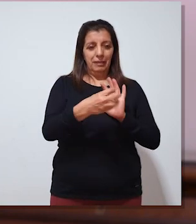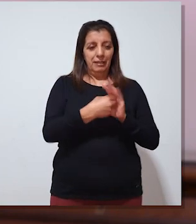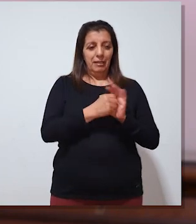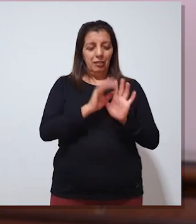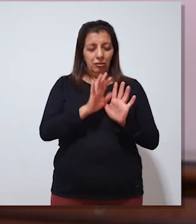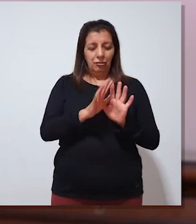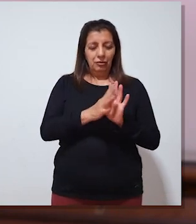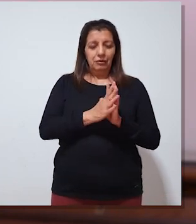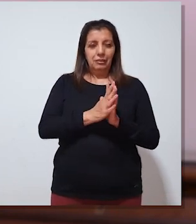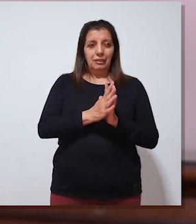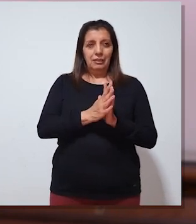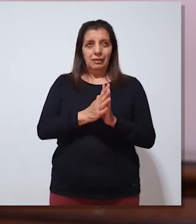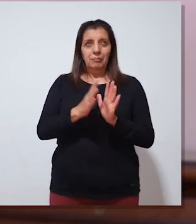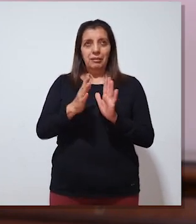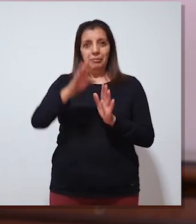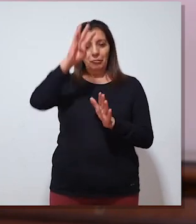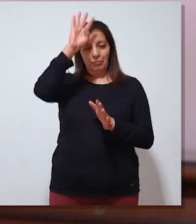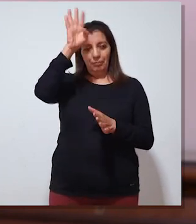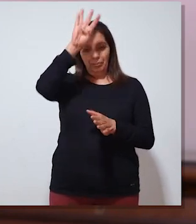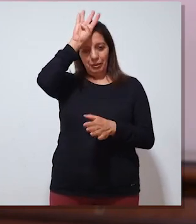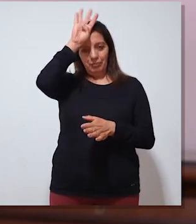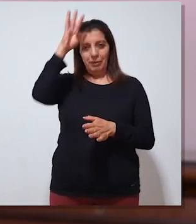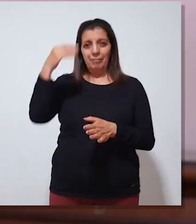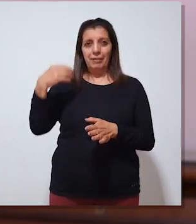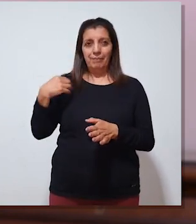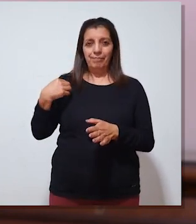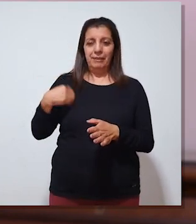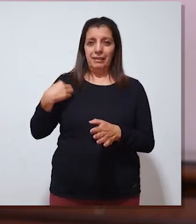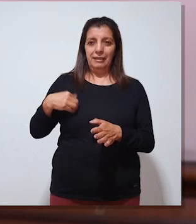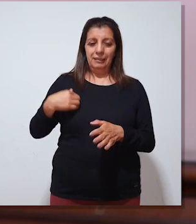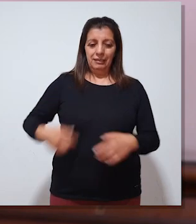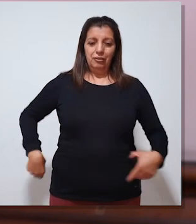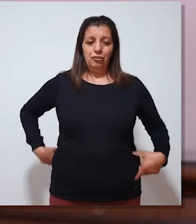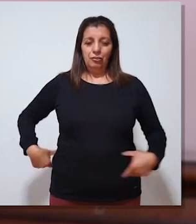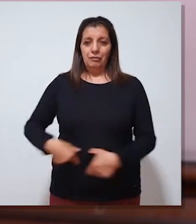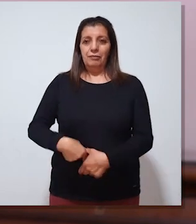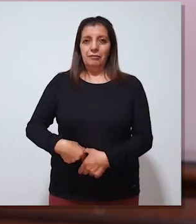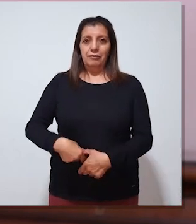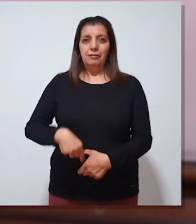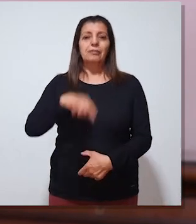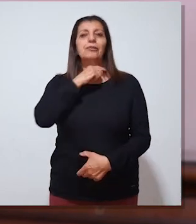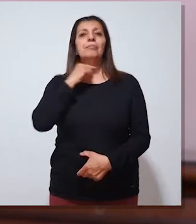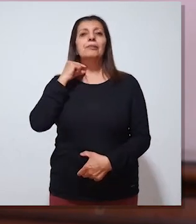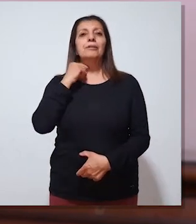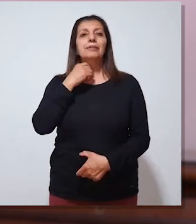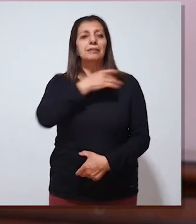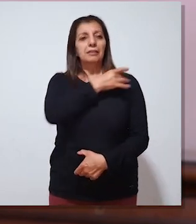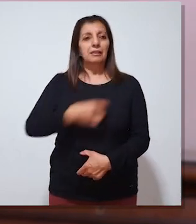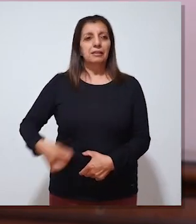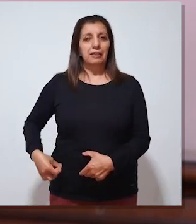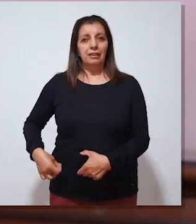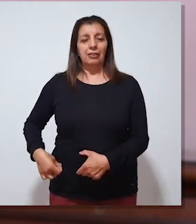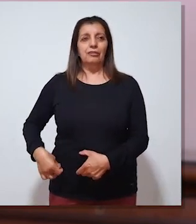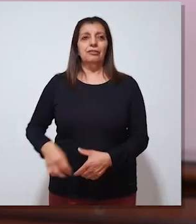nuestros obispos, sacerdotes, diáconos y demás consagrados, para que con María manifiesten